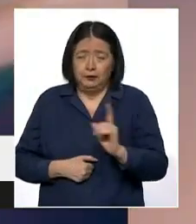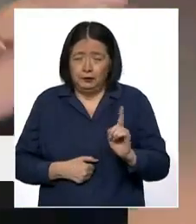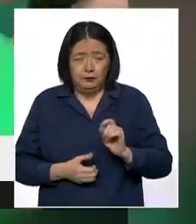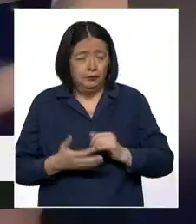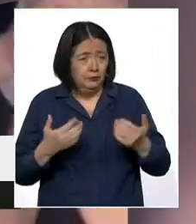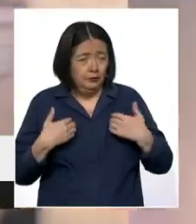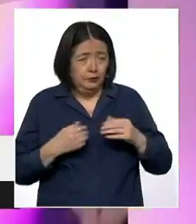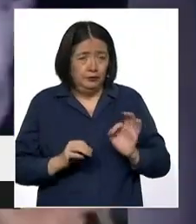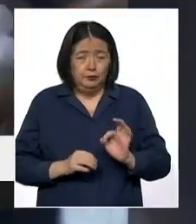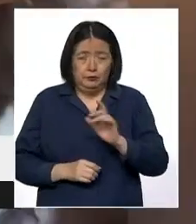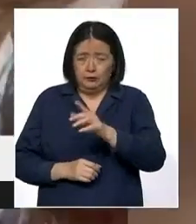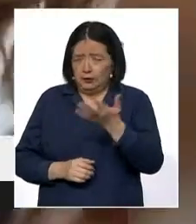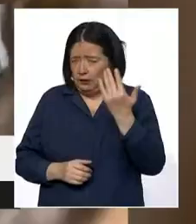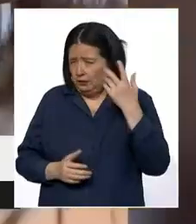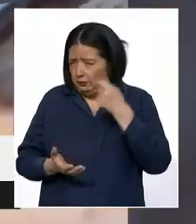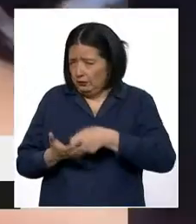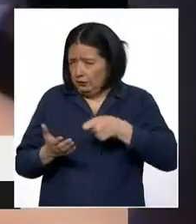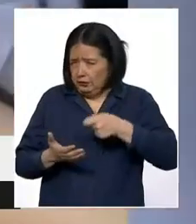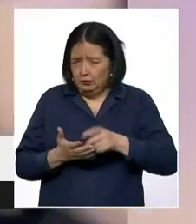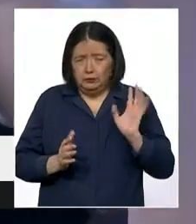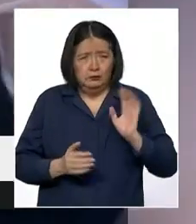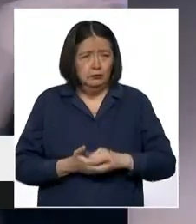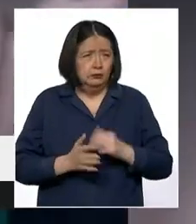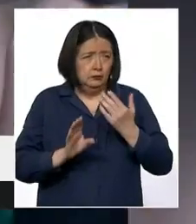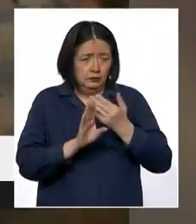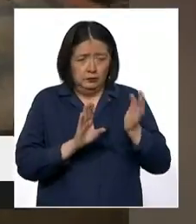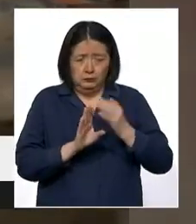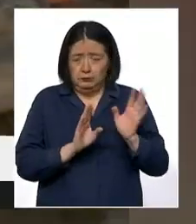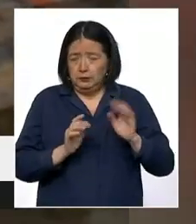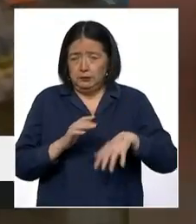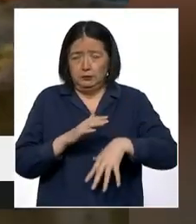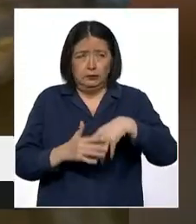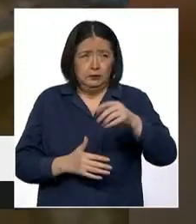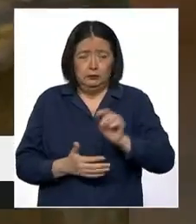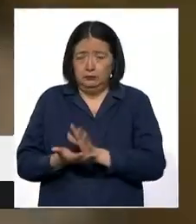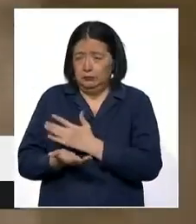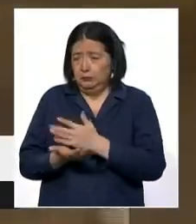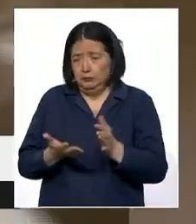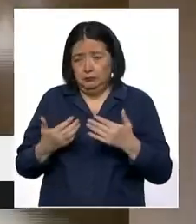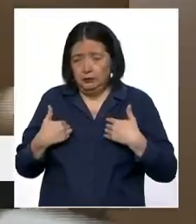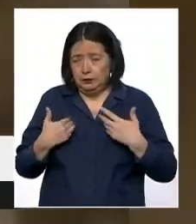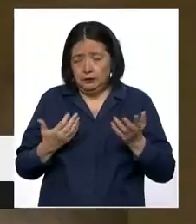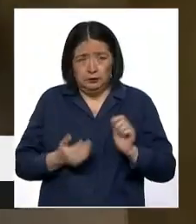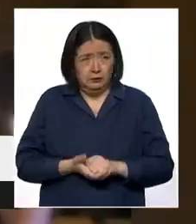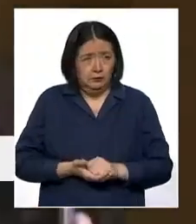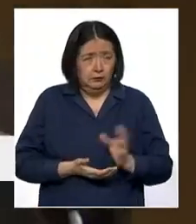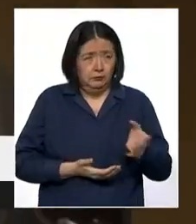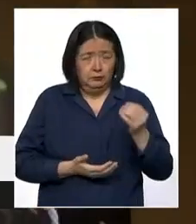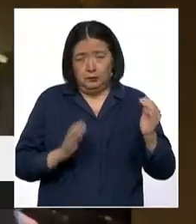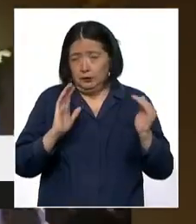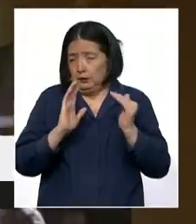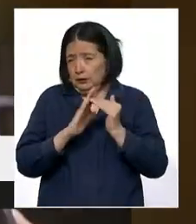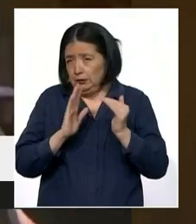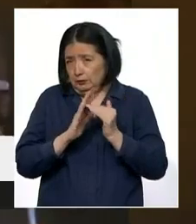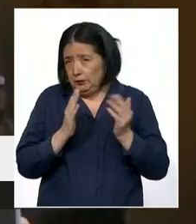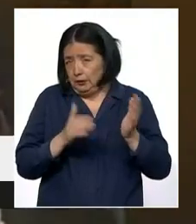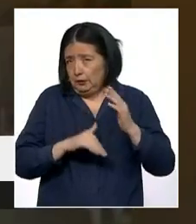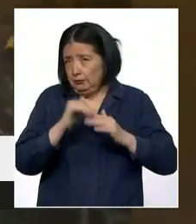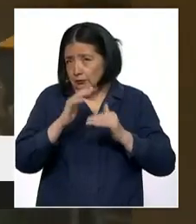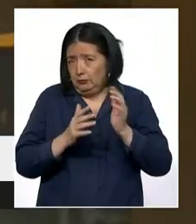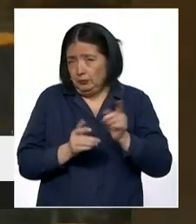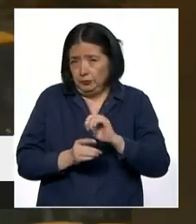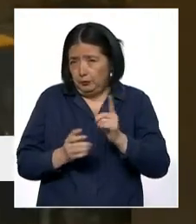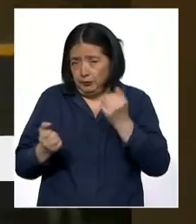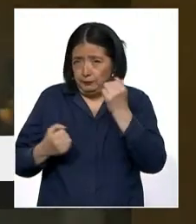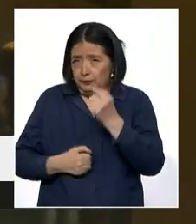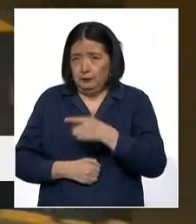tienen. ¿Nunca la habían alquilado antes para nada? Las puertas de evacuación naturalmente no la van a tener, ¿no? Porque la infraestructura no está adecuada para